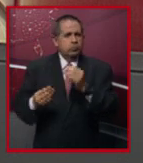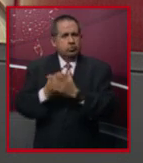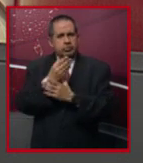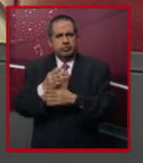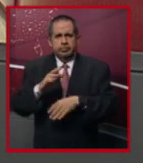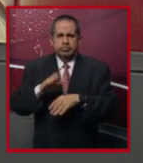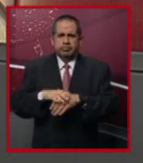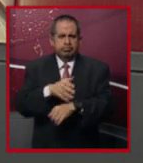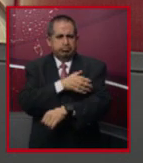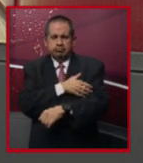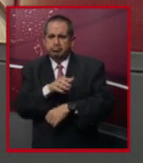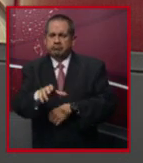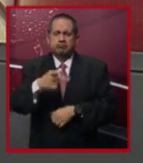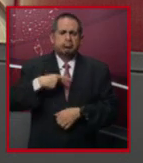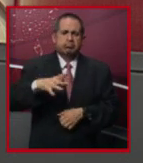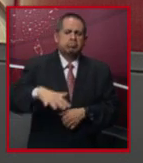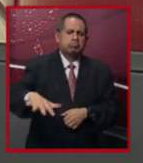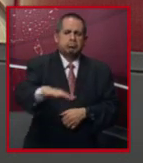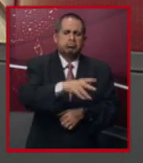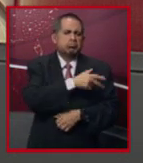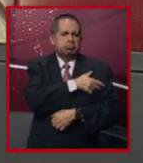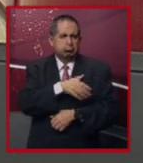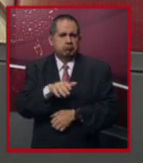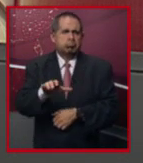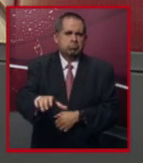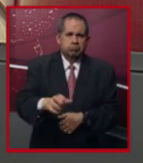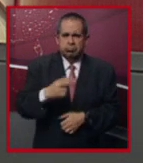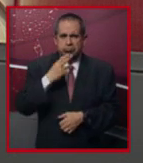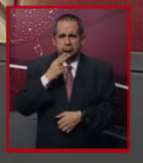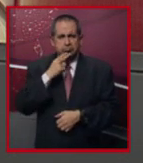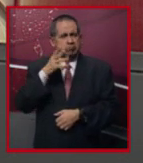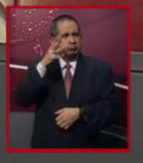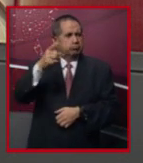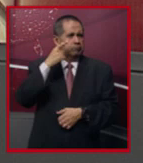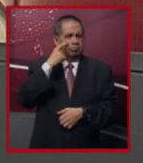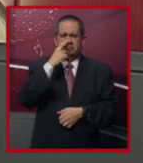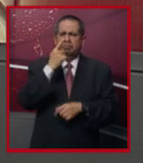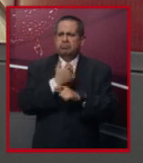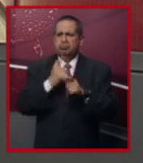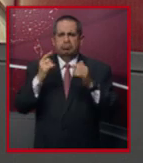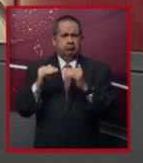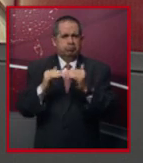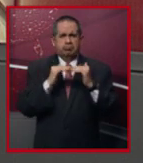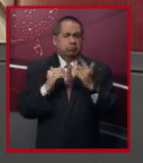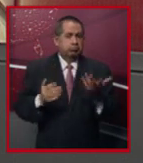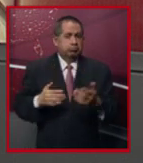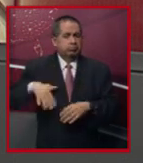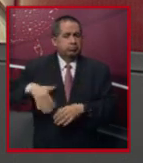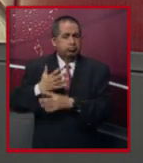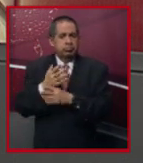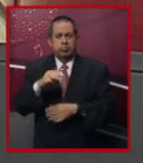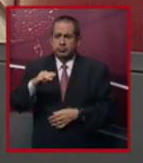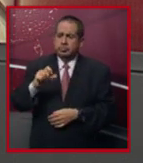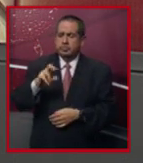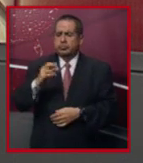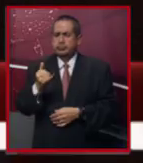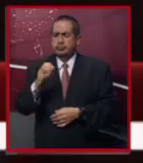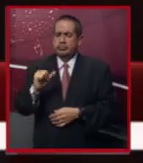mayor poder al pueblo y beneficiar con esto a la democracia, así lo señaló Mari Carmen Bernal